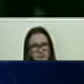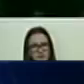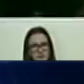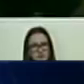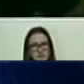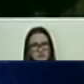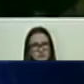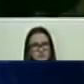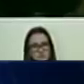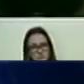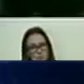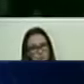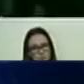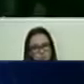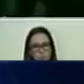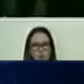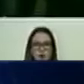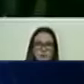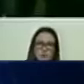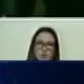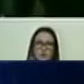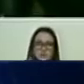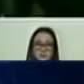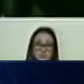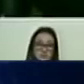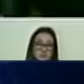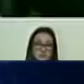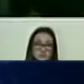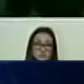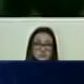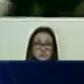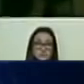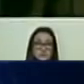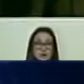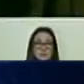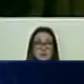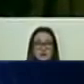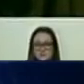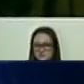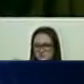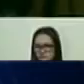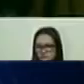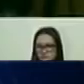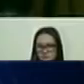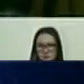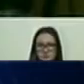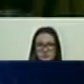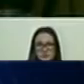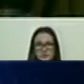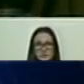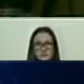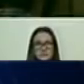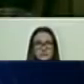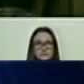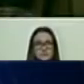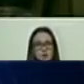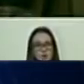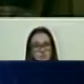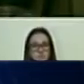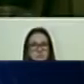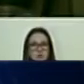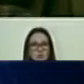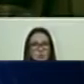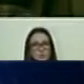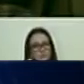de los pueblos a nivel internacional y un principio de no intervención en asuntos internos, yo quisiera preguntarle, ¿cuál